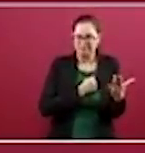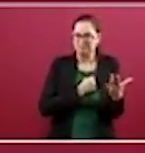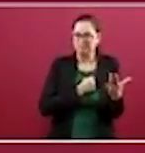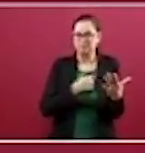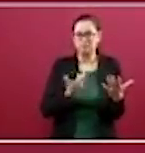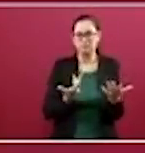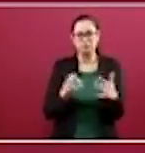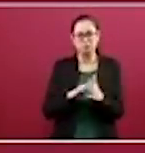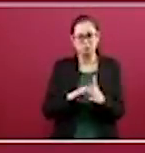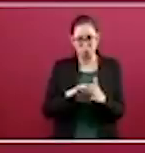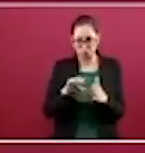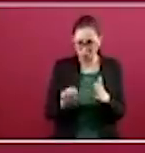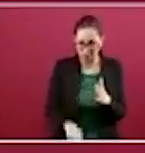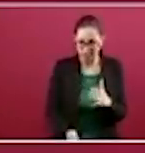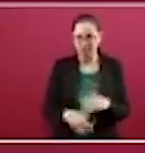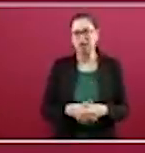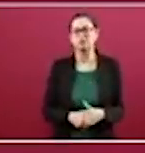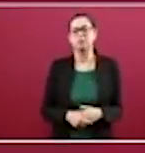Por ejemplo,